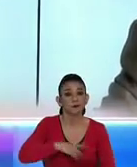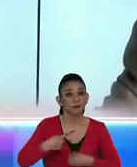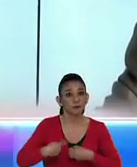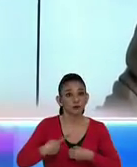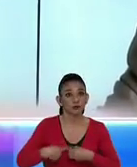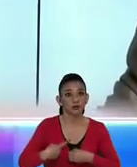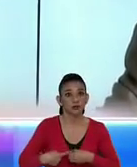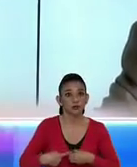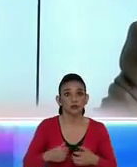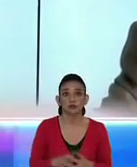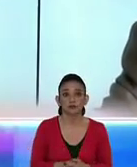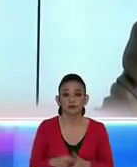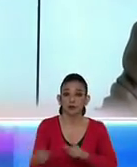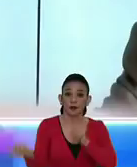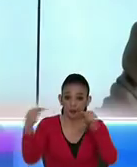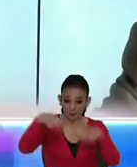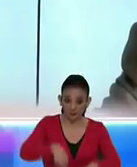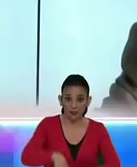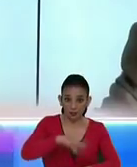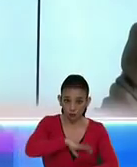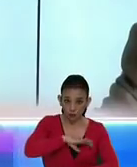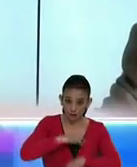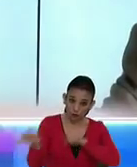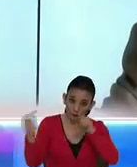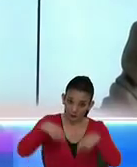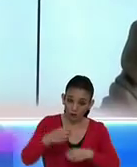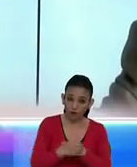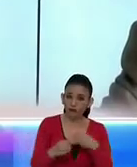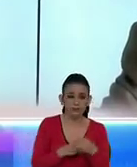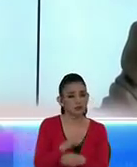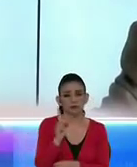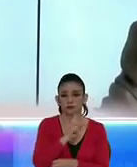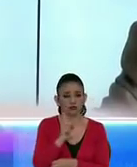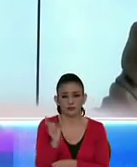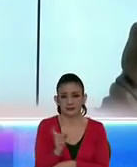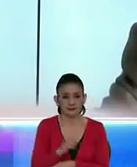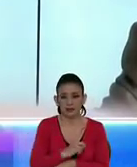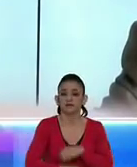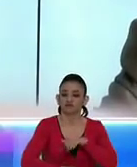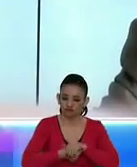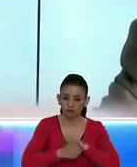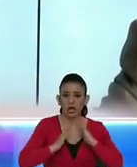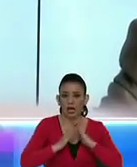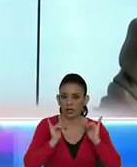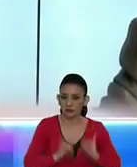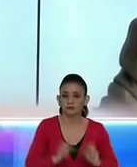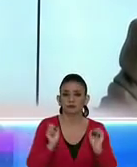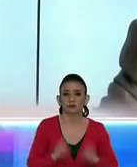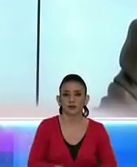no tienen que venir a sus oficinas. Tenemos que evitar la